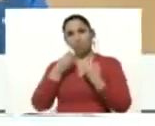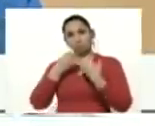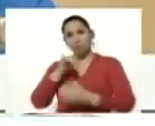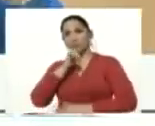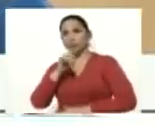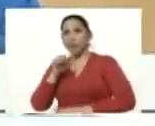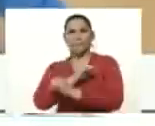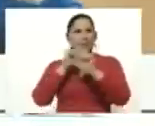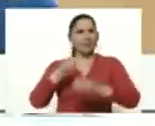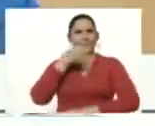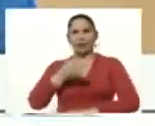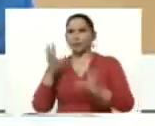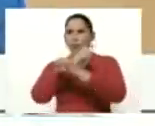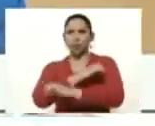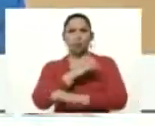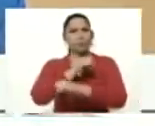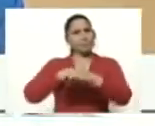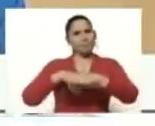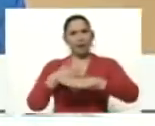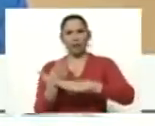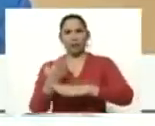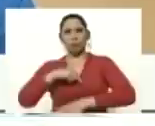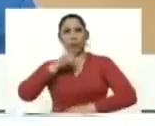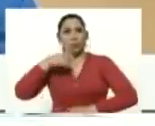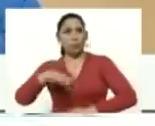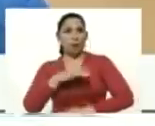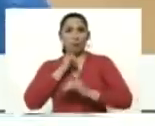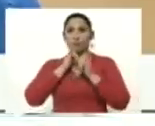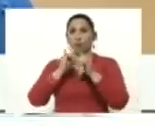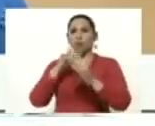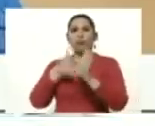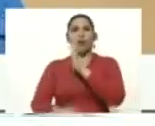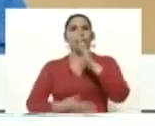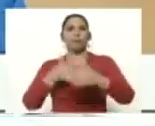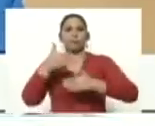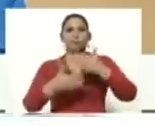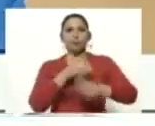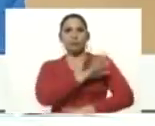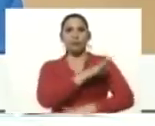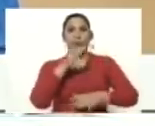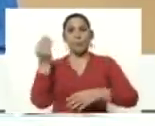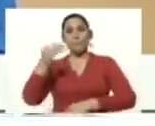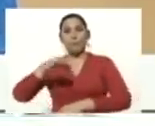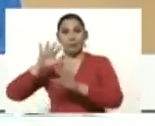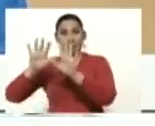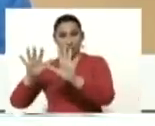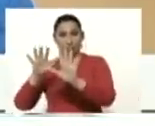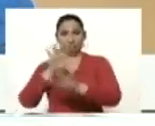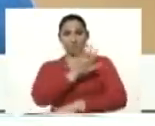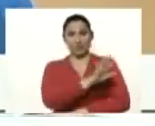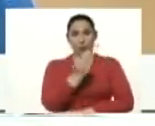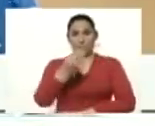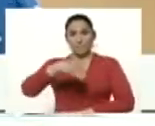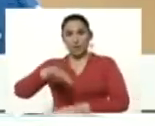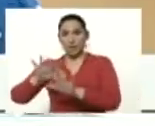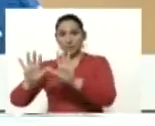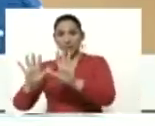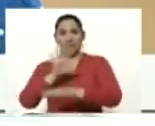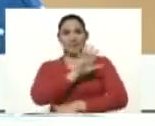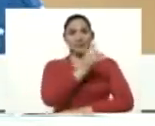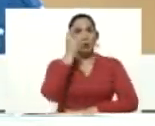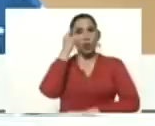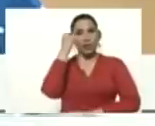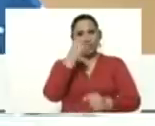en la mañana, en la tarde, en la noche, en la madrugada a nuestro pueblo sobre la evolución del 5 más 10. El 5 más 10, 5